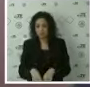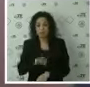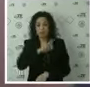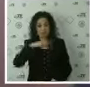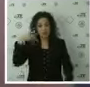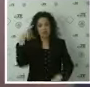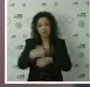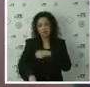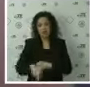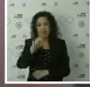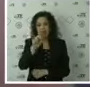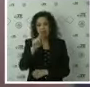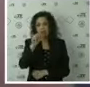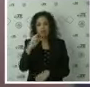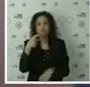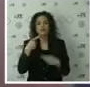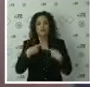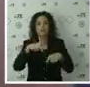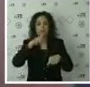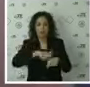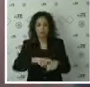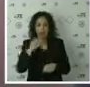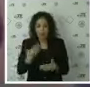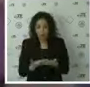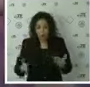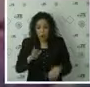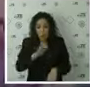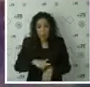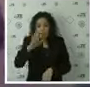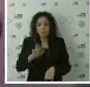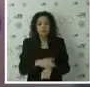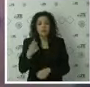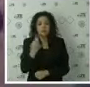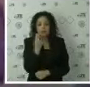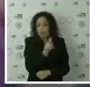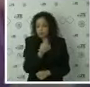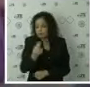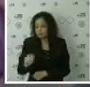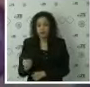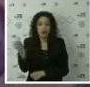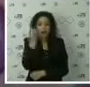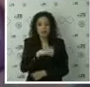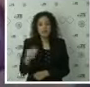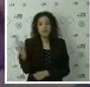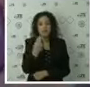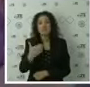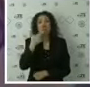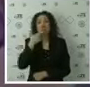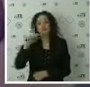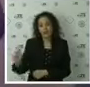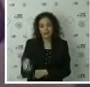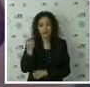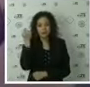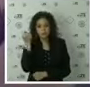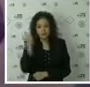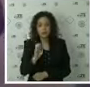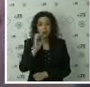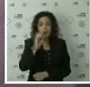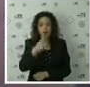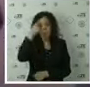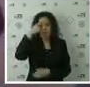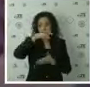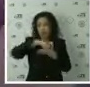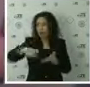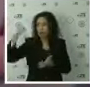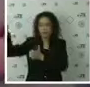fácilmente, y hoy más que nunca, cuando nuestras necesidades solo pueden ser saciadas a través de este tipo de recursos. Servicios de paquetería, sala